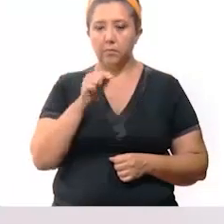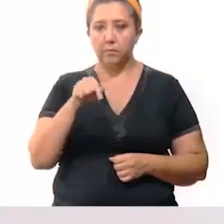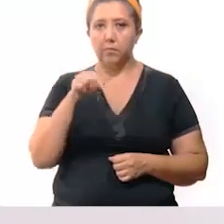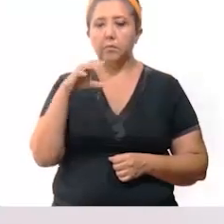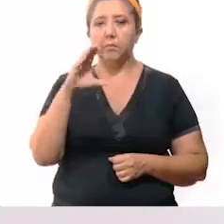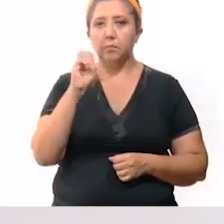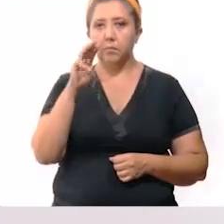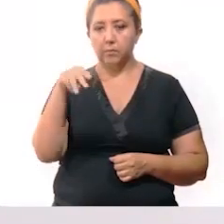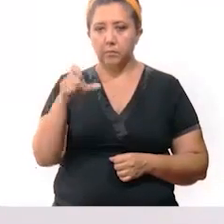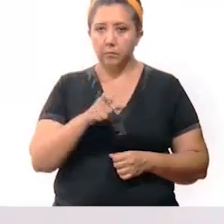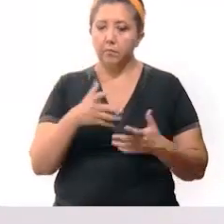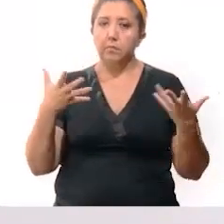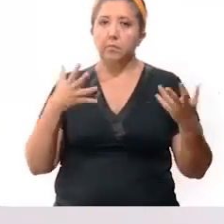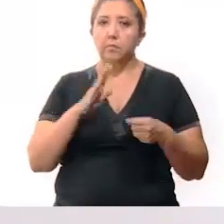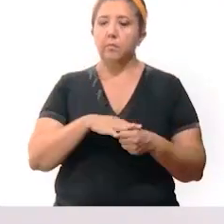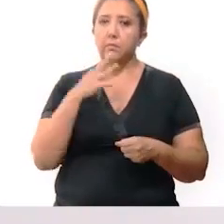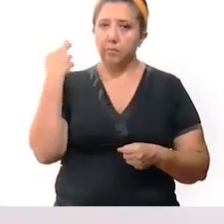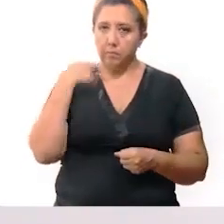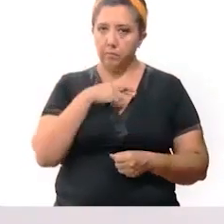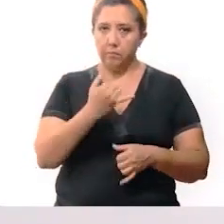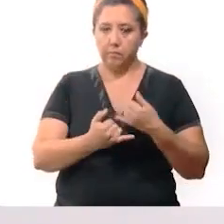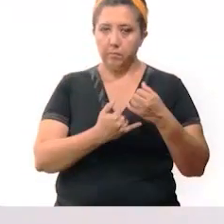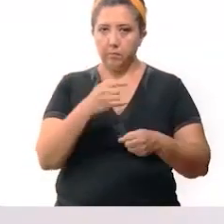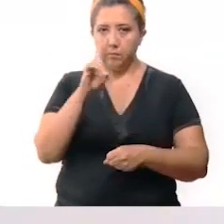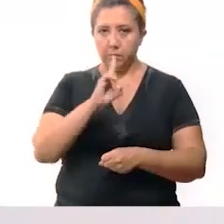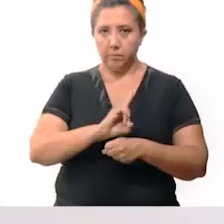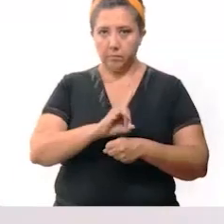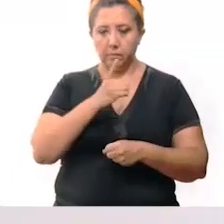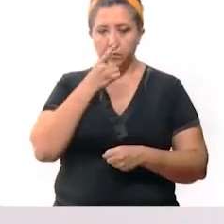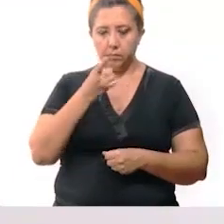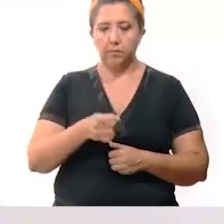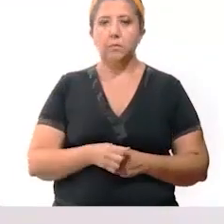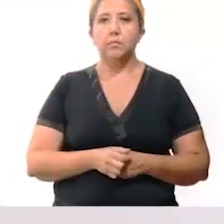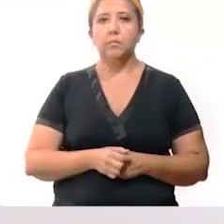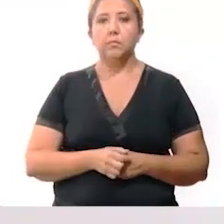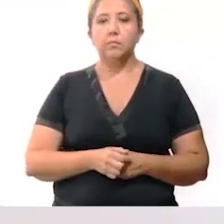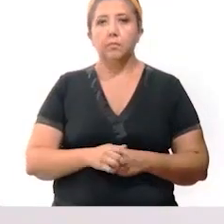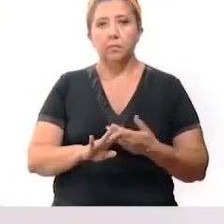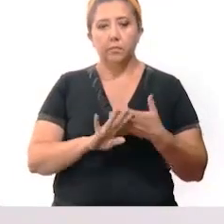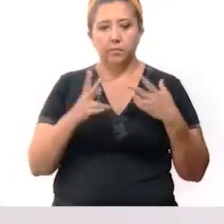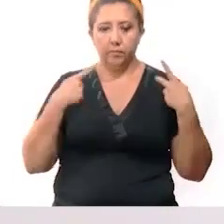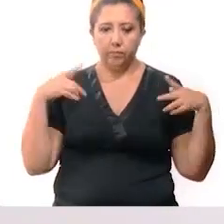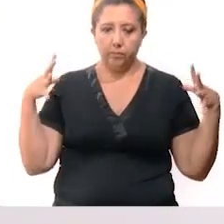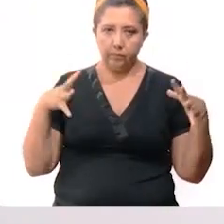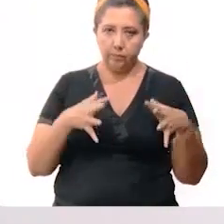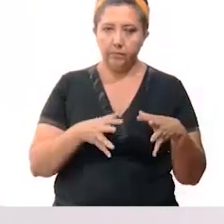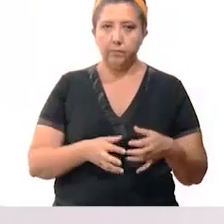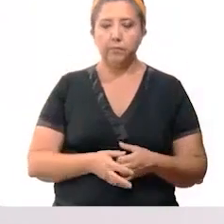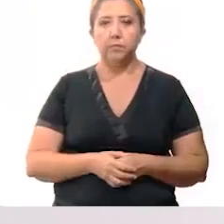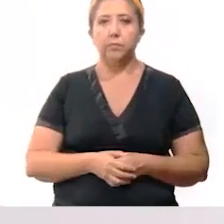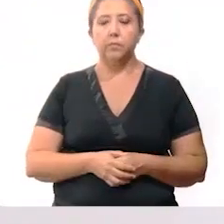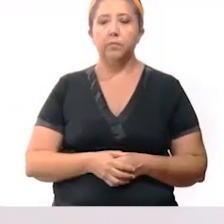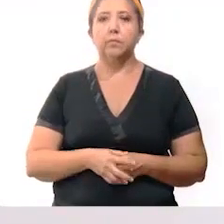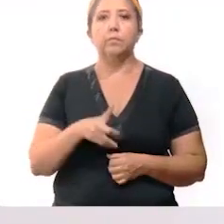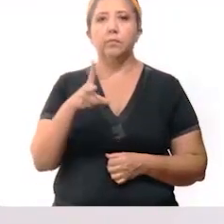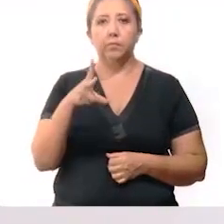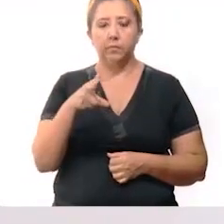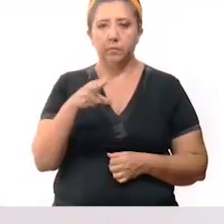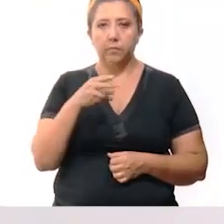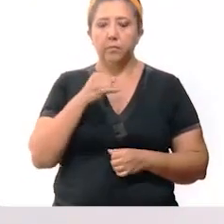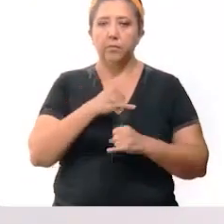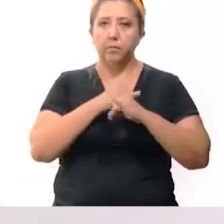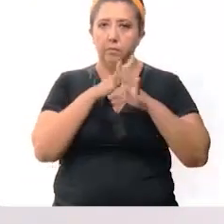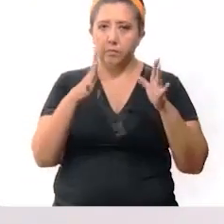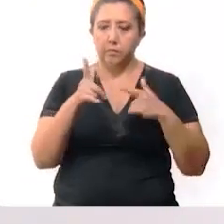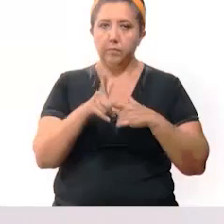mivacuna.salud.gov.mx a hacerlo lo más pronto posible para acudir el día que les corresponda y evitar aglomeraciones. Además, se